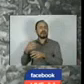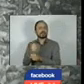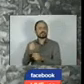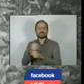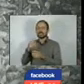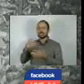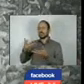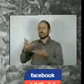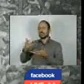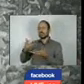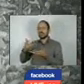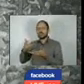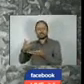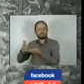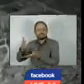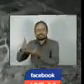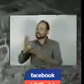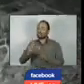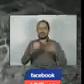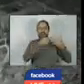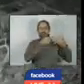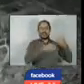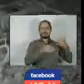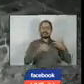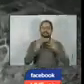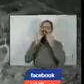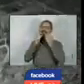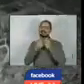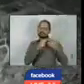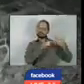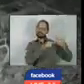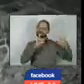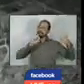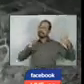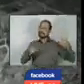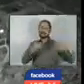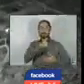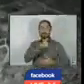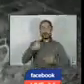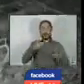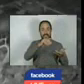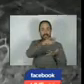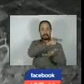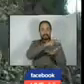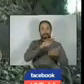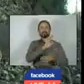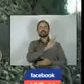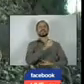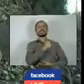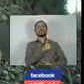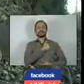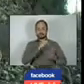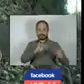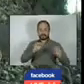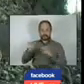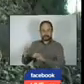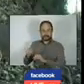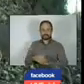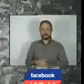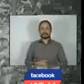vida silvestre se encuentra normada por la Ley de Conservación, siendo el Ministerio de Medio Ambiente el responsable de la aplicación,